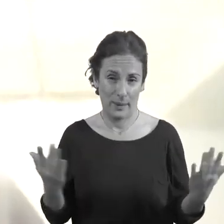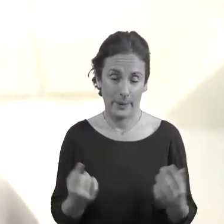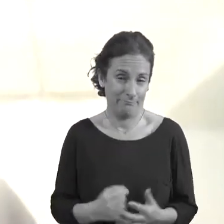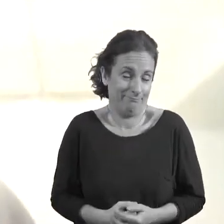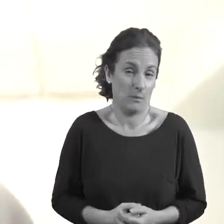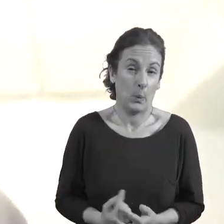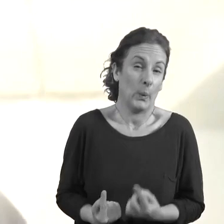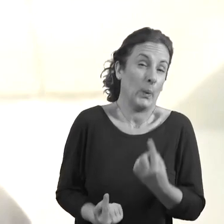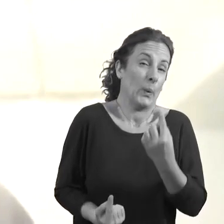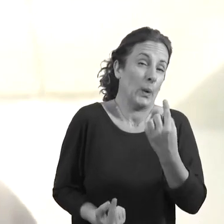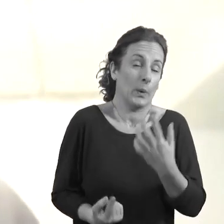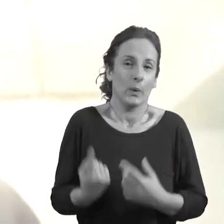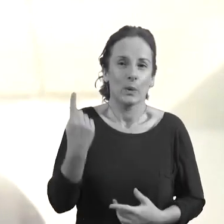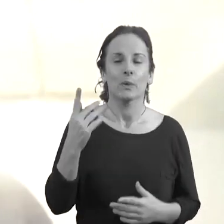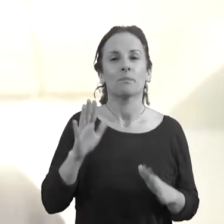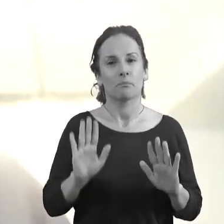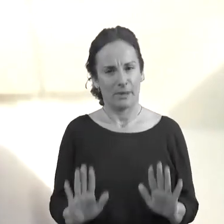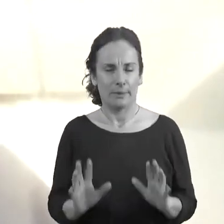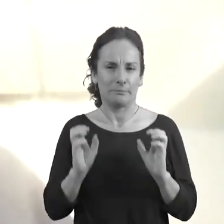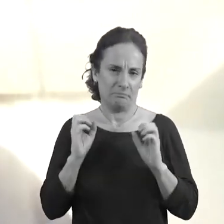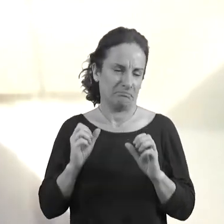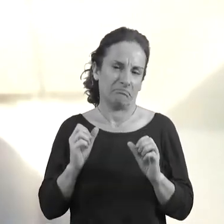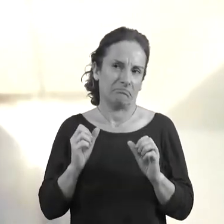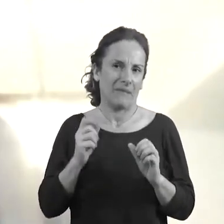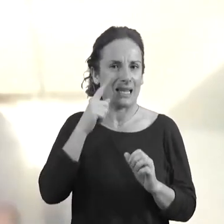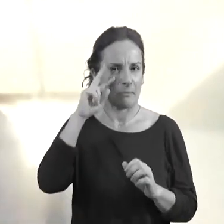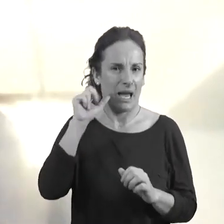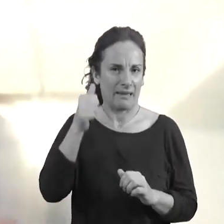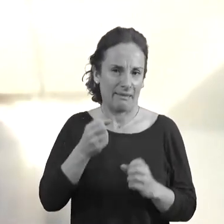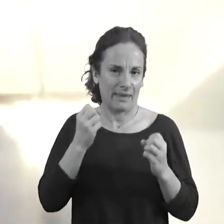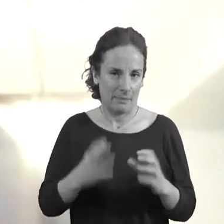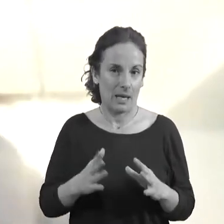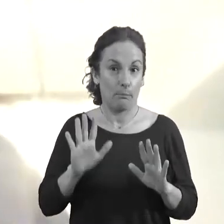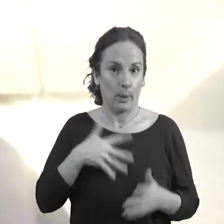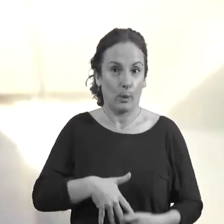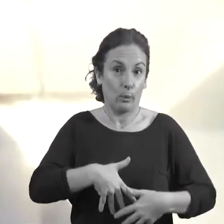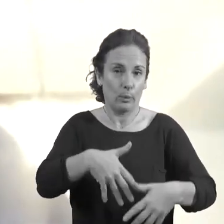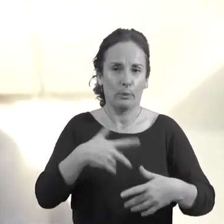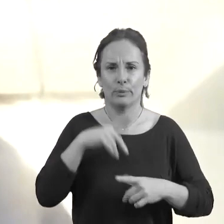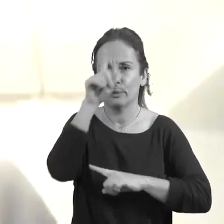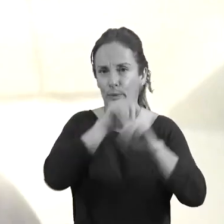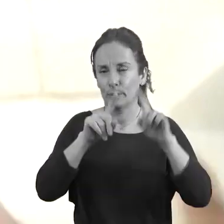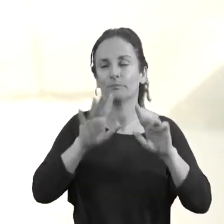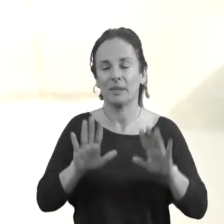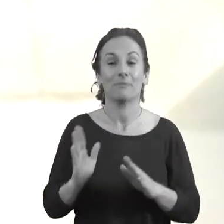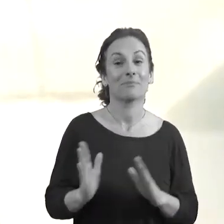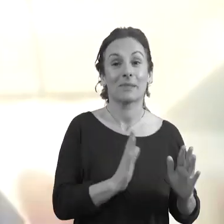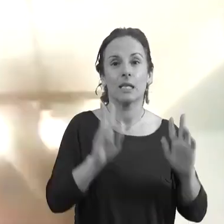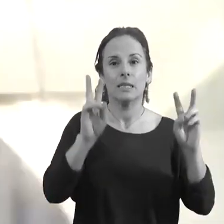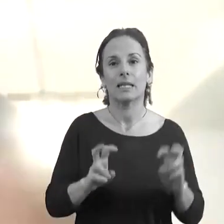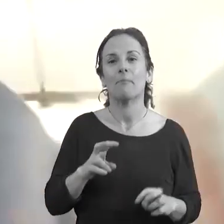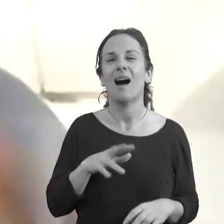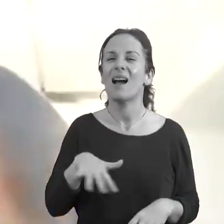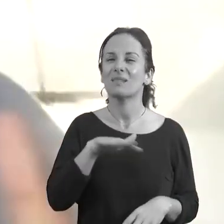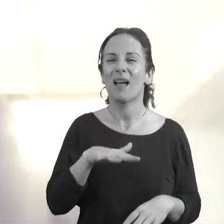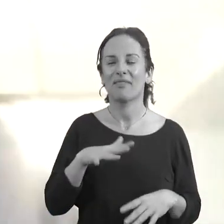anecdótico. Y disponemos de muy pocos espacios de ocio, las mujeres lesbianas en general, o sea, así